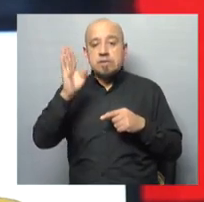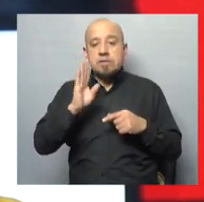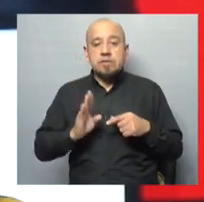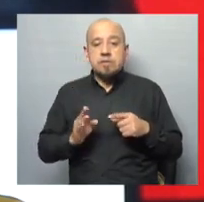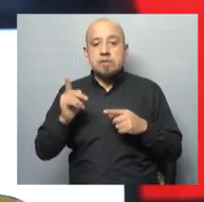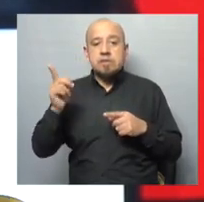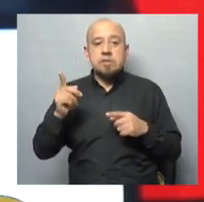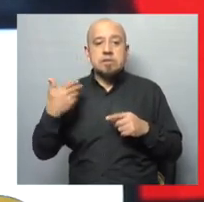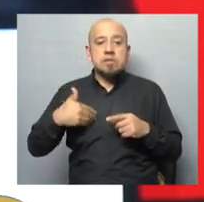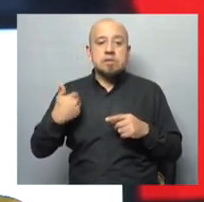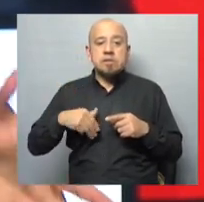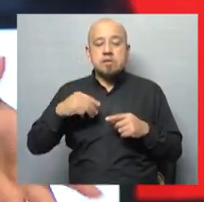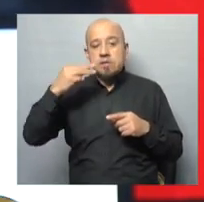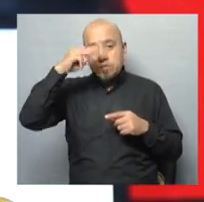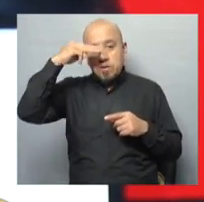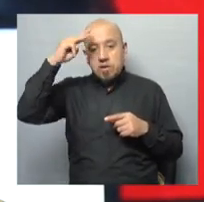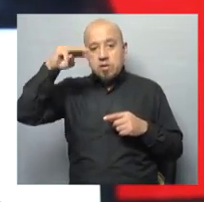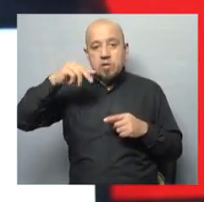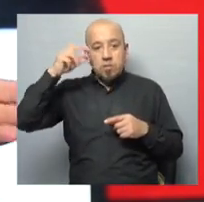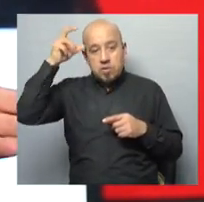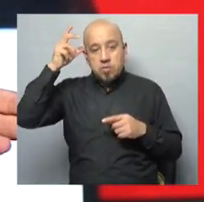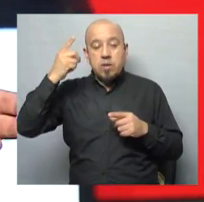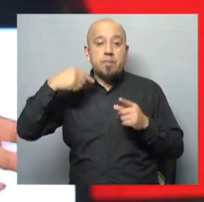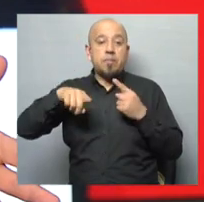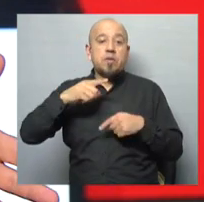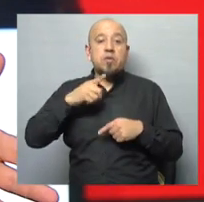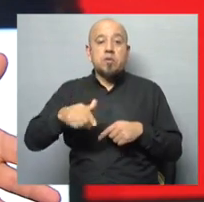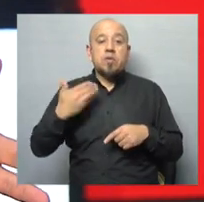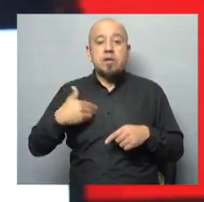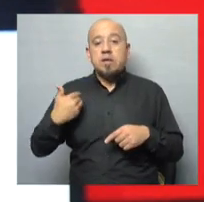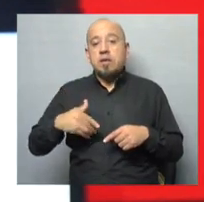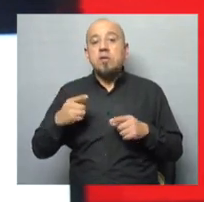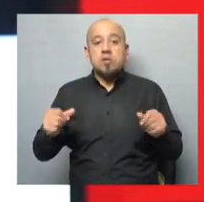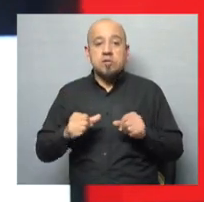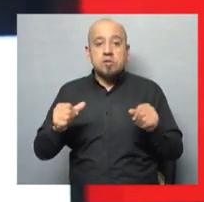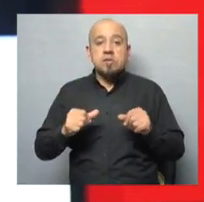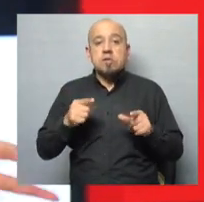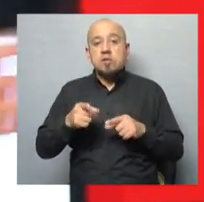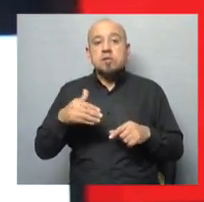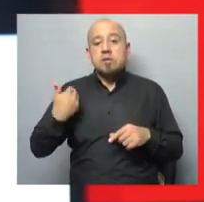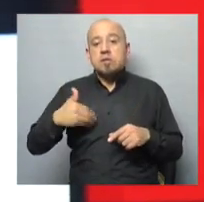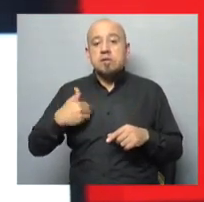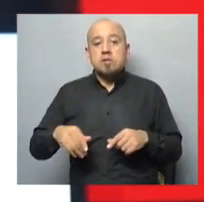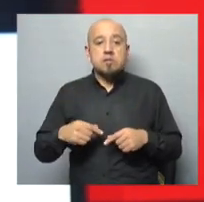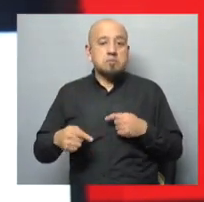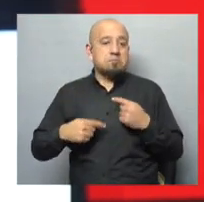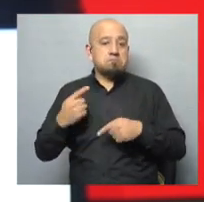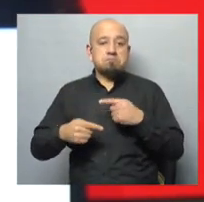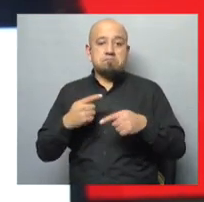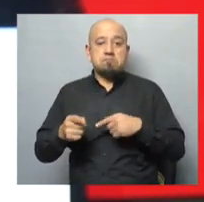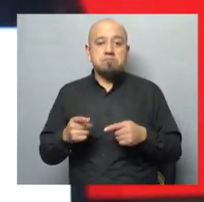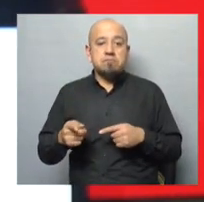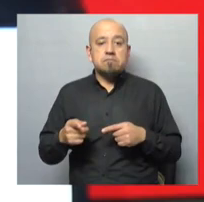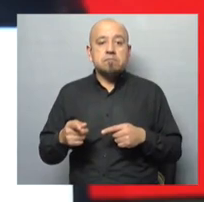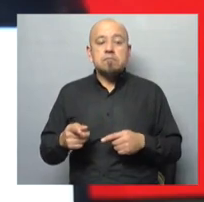cosa de argentinos mexicanos peruanos qué sé yo pero en argentina hecho de argentino y pasas pasa bien está